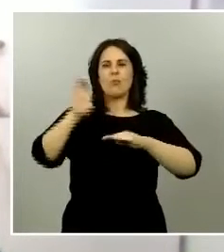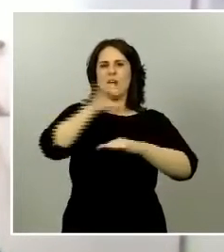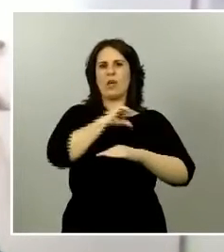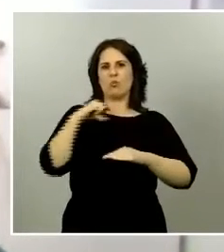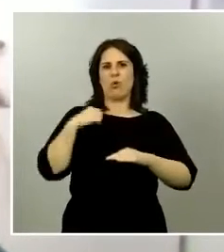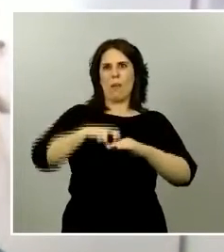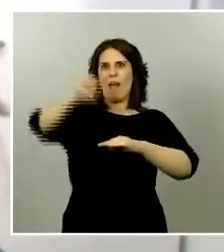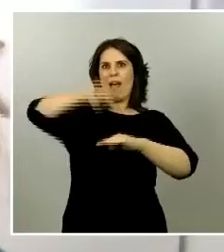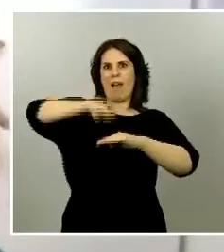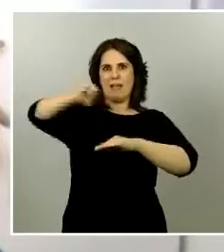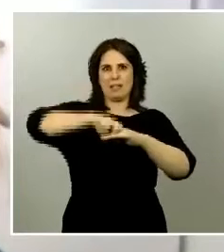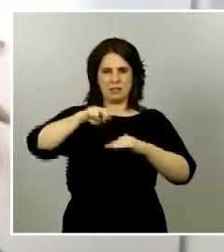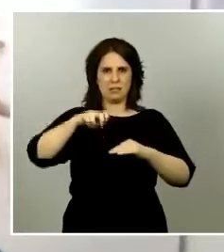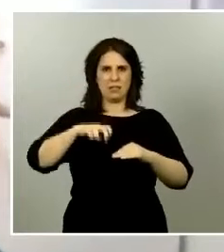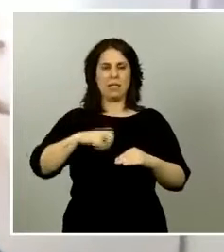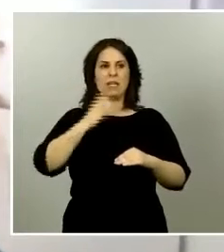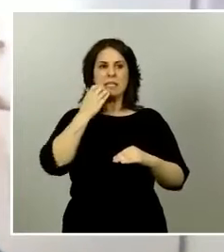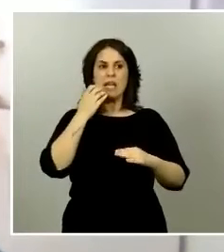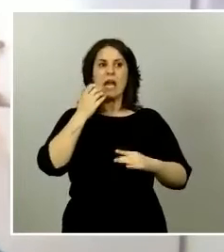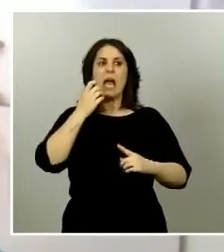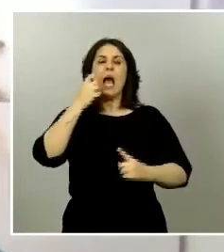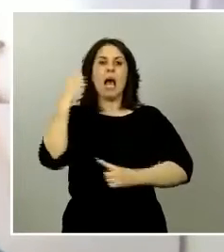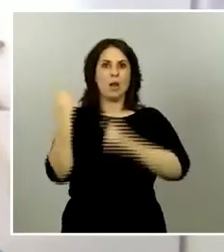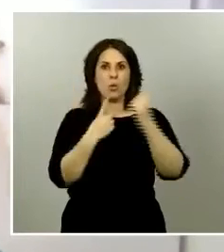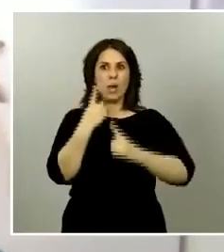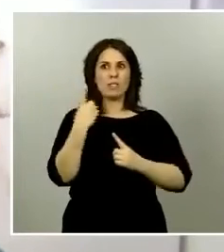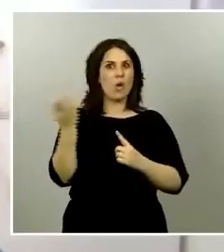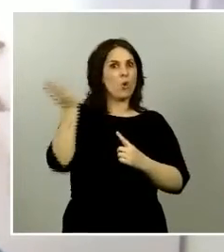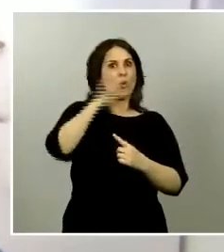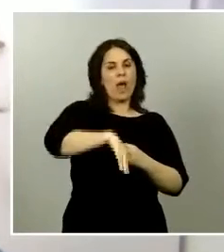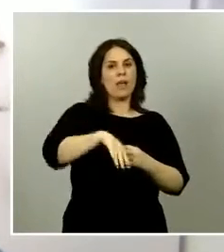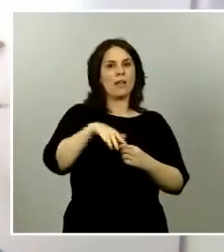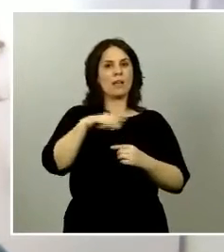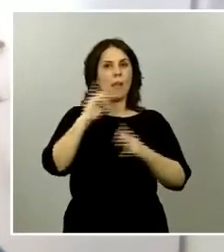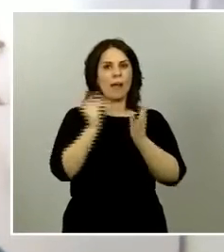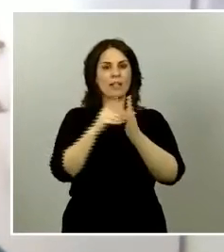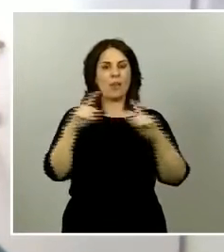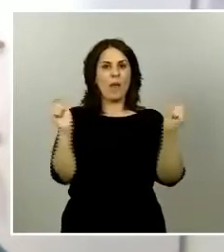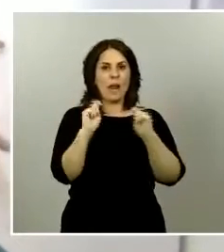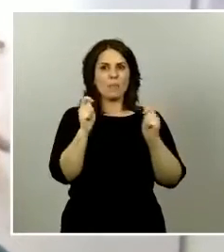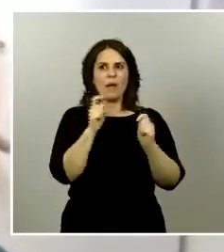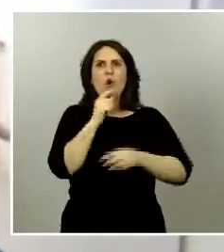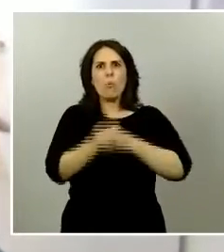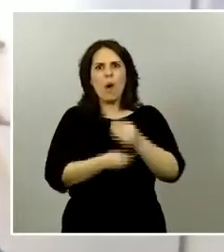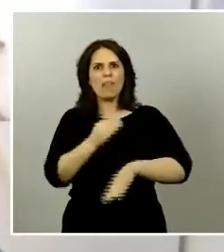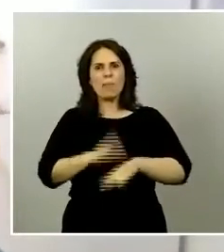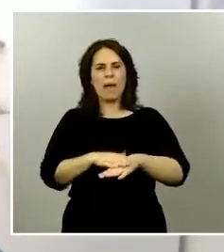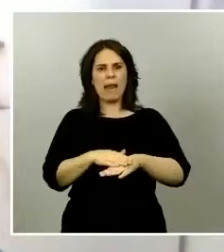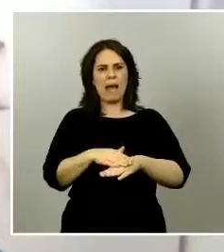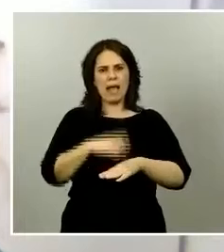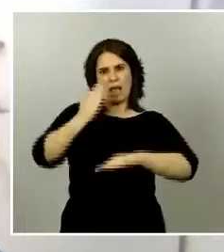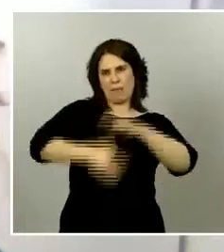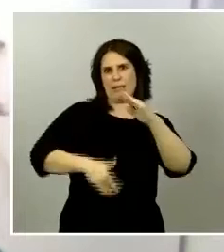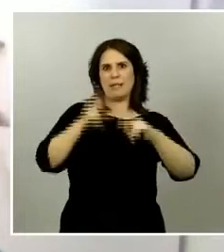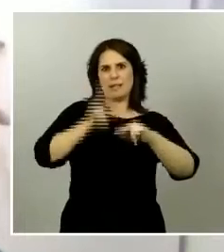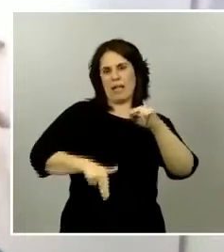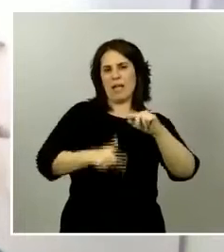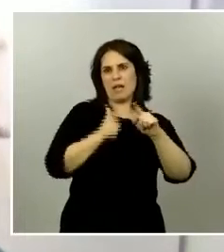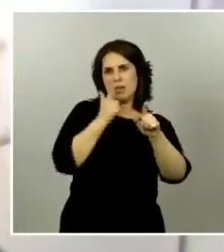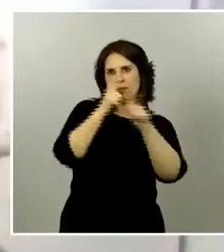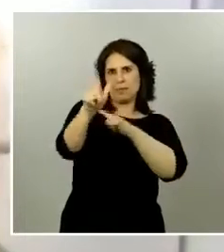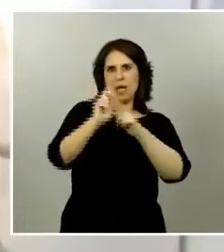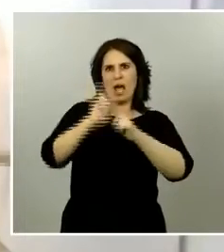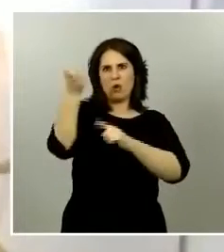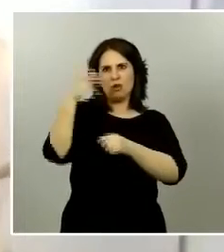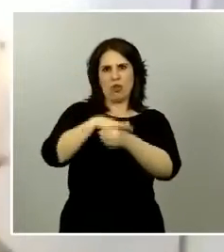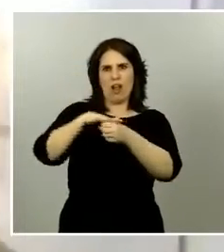Gobierno, es vital para impedir la movilidad entre comunidades autónomas, y si alguna de ellas ya no están dentro de ese decreto de alarma, pues ¿cómo se haría para